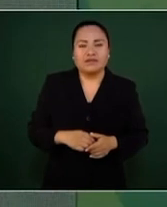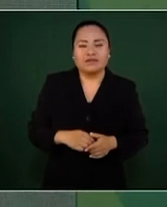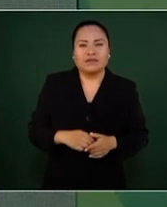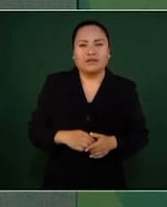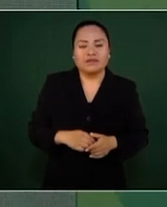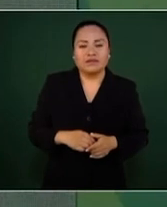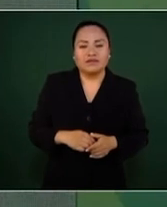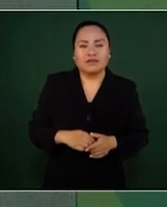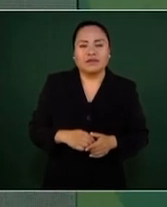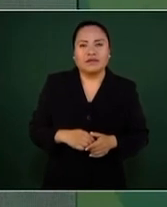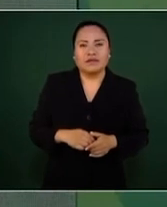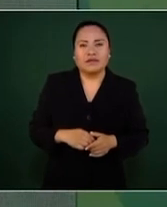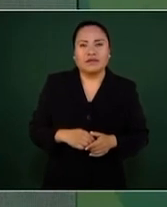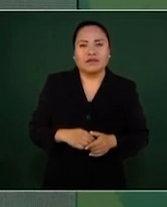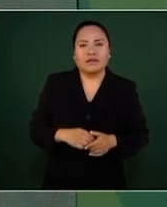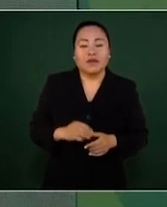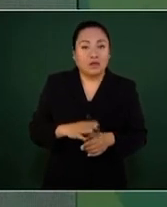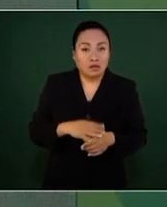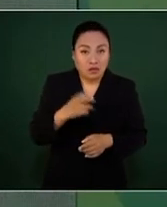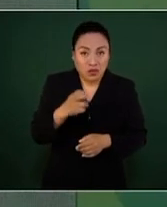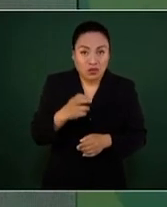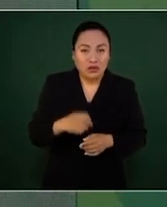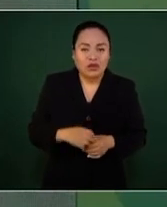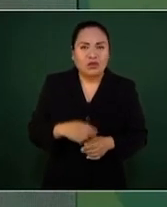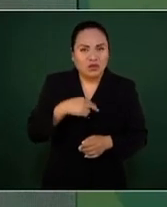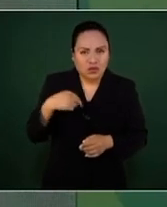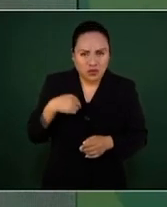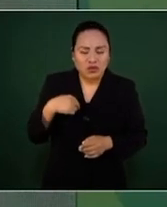y que por eso también